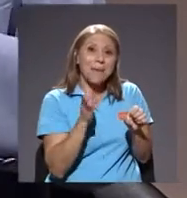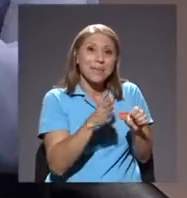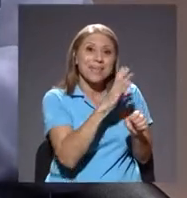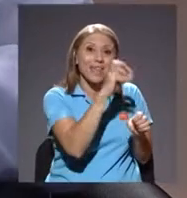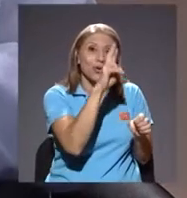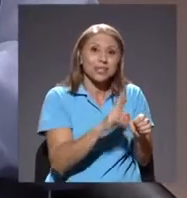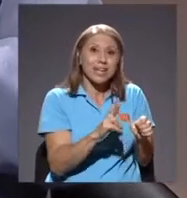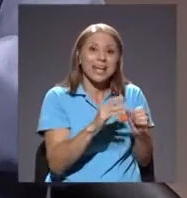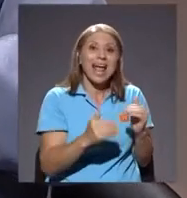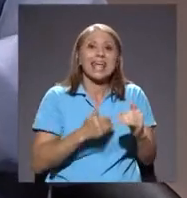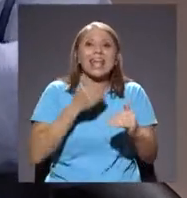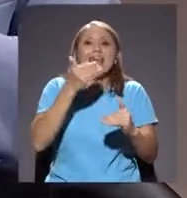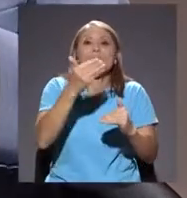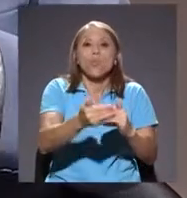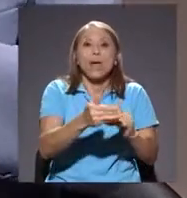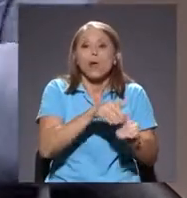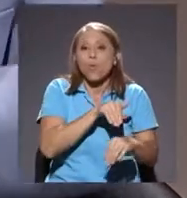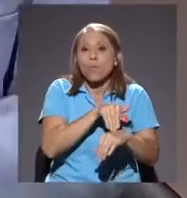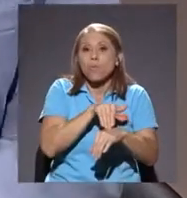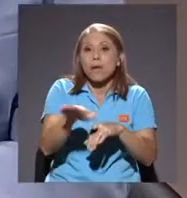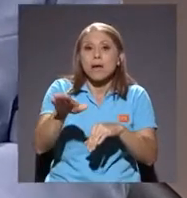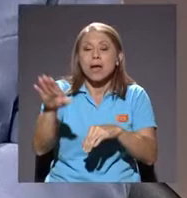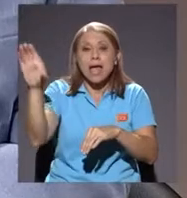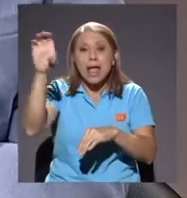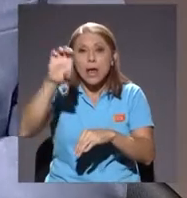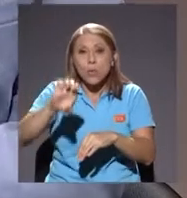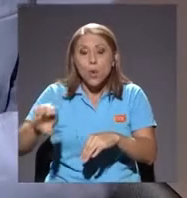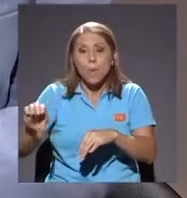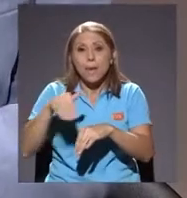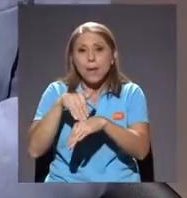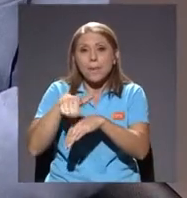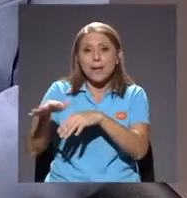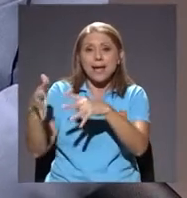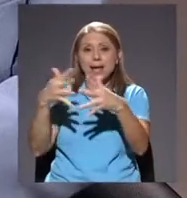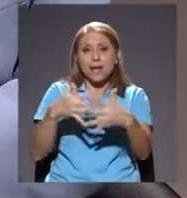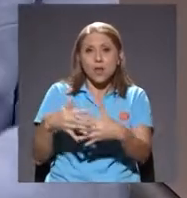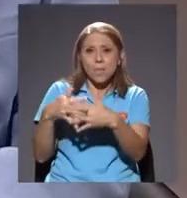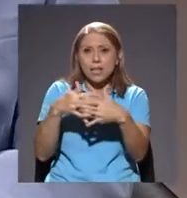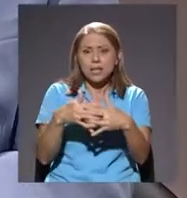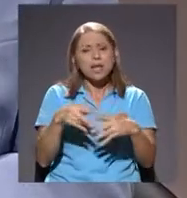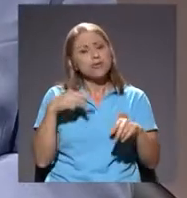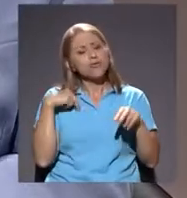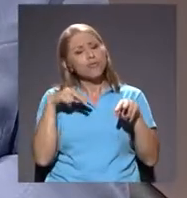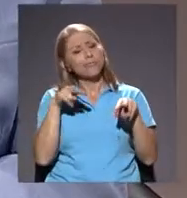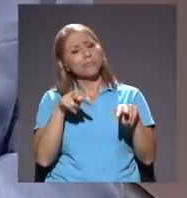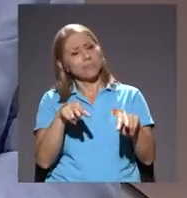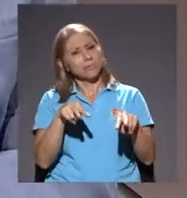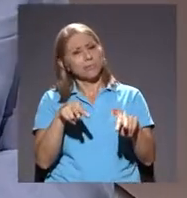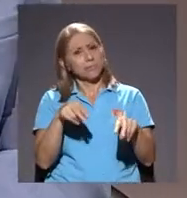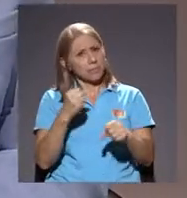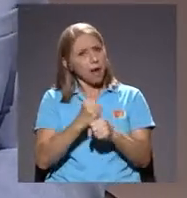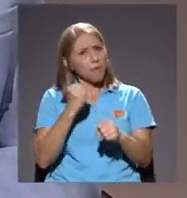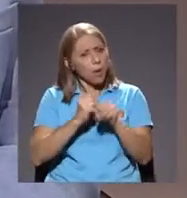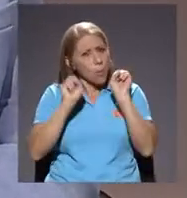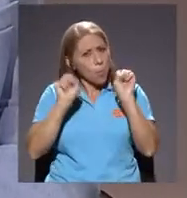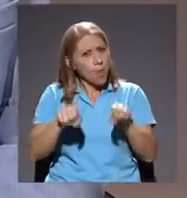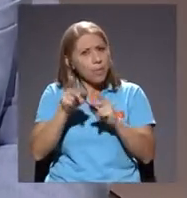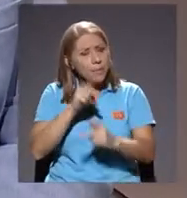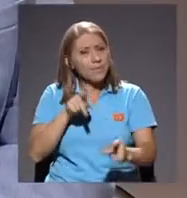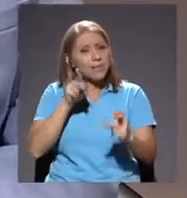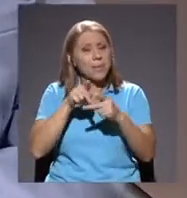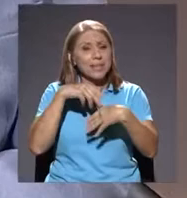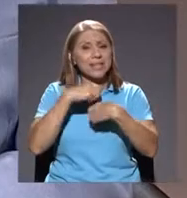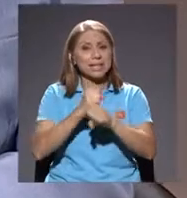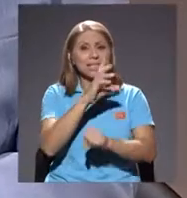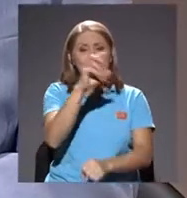norteamericano y cuando comencé a ver era un trabajo que se podía hacer perfectamente en costa rica pues